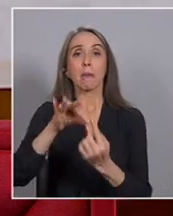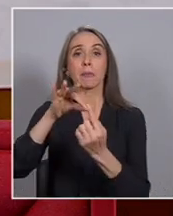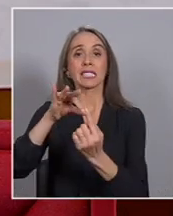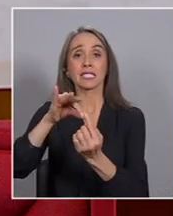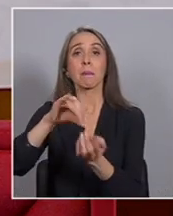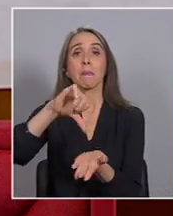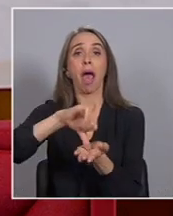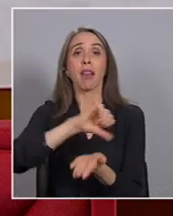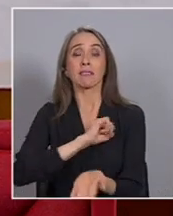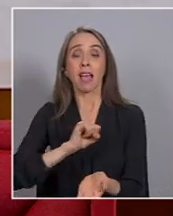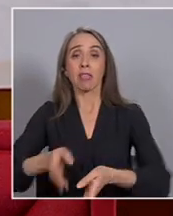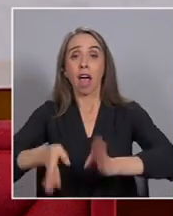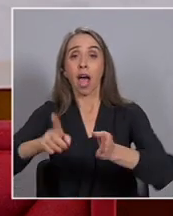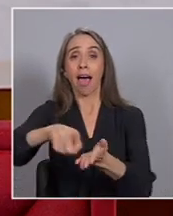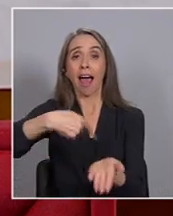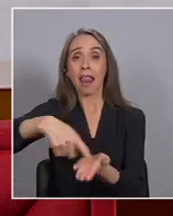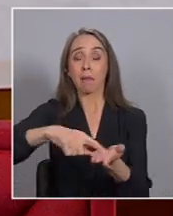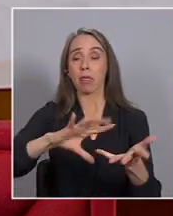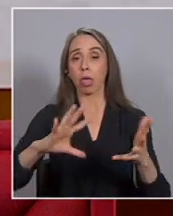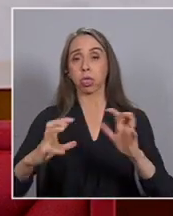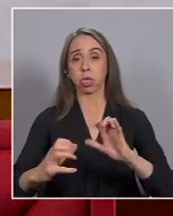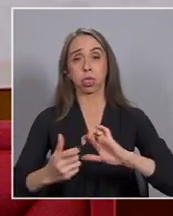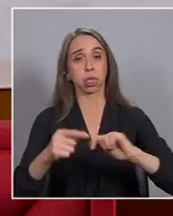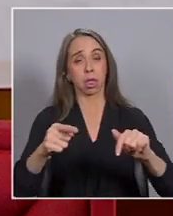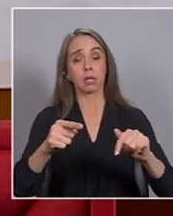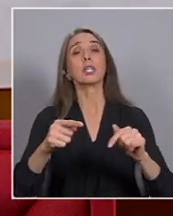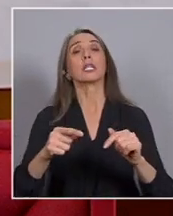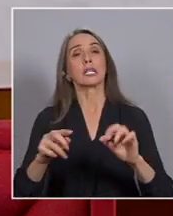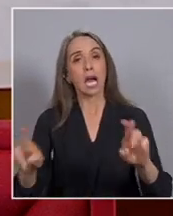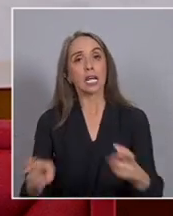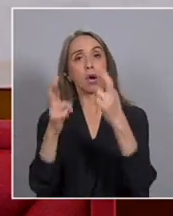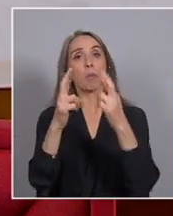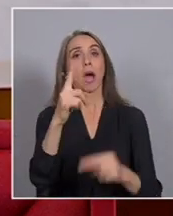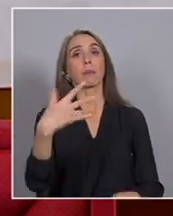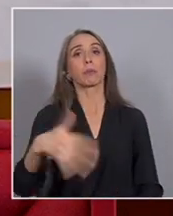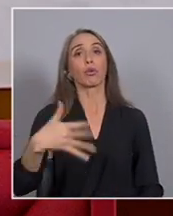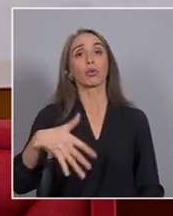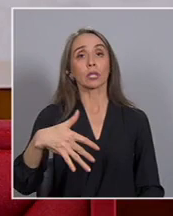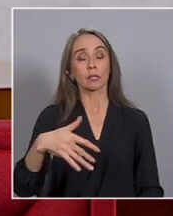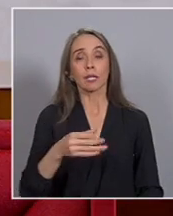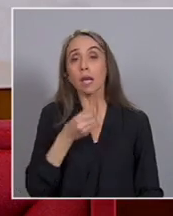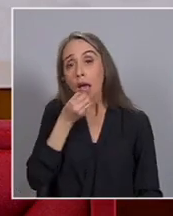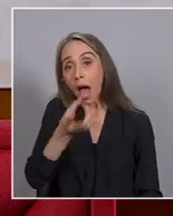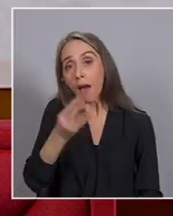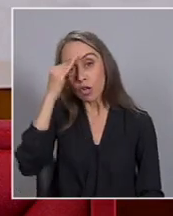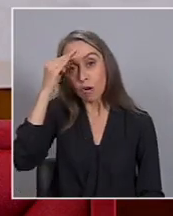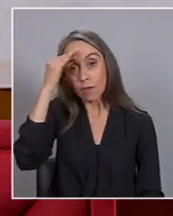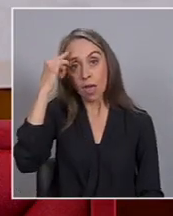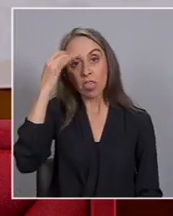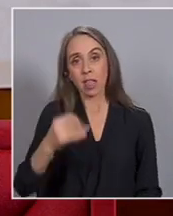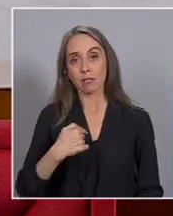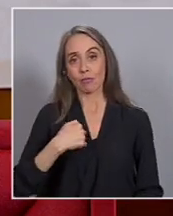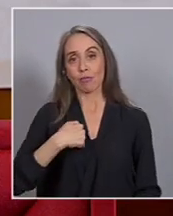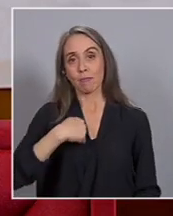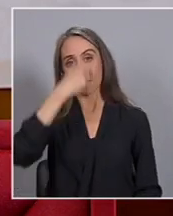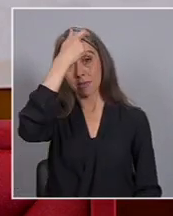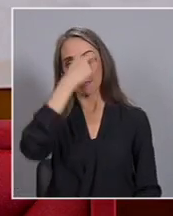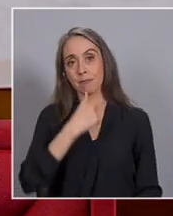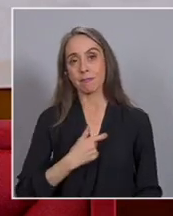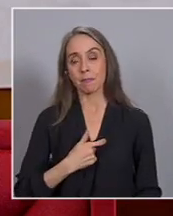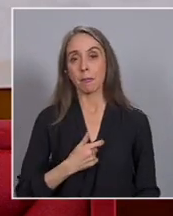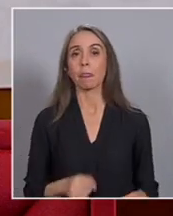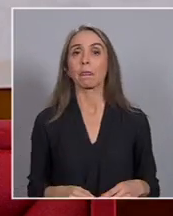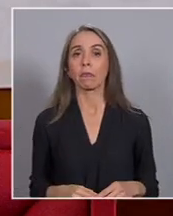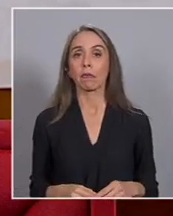capital. Recuperarlo es un imperativo. Y también, les confieso, una determinación personal.